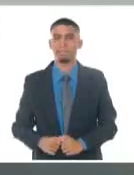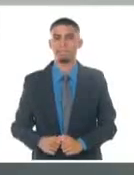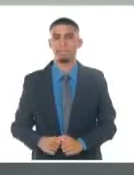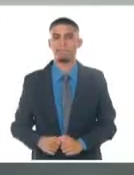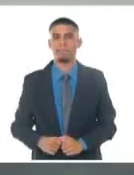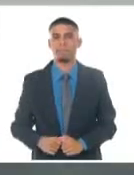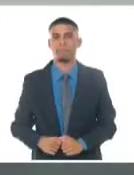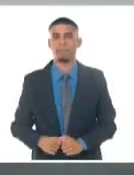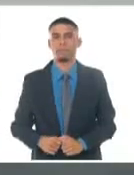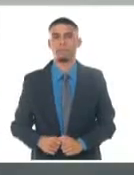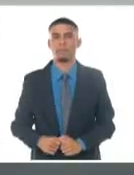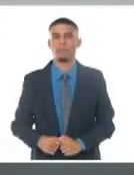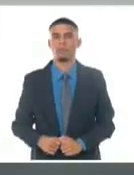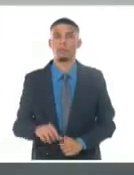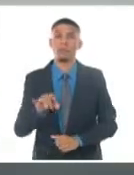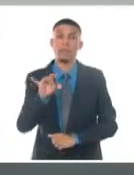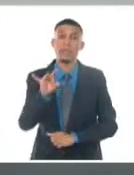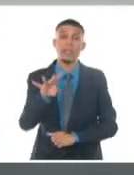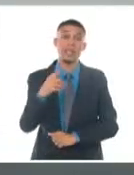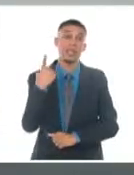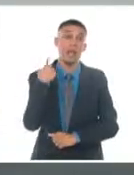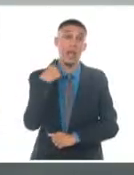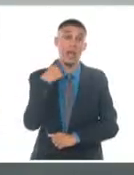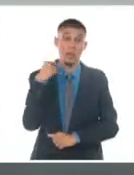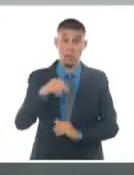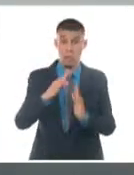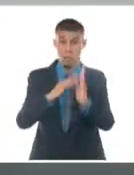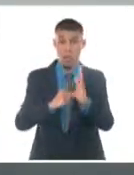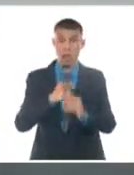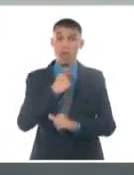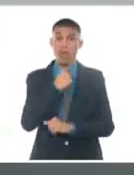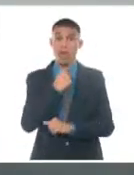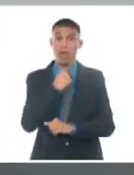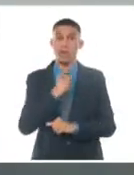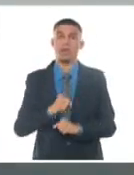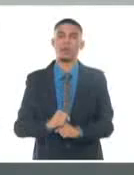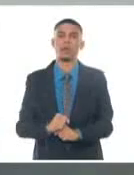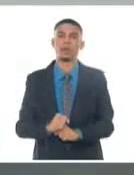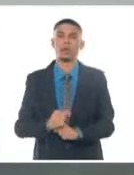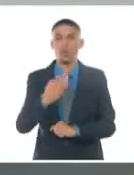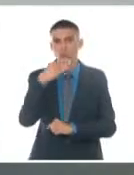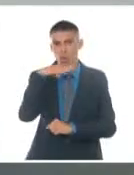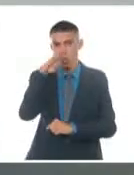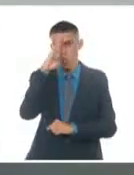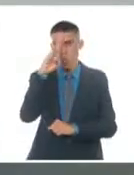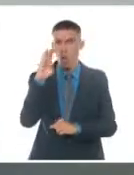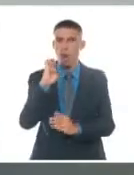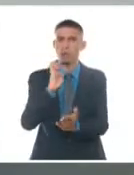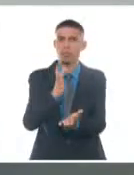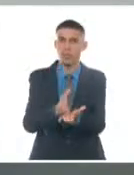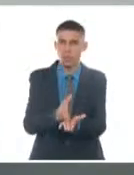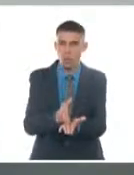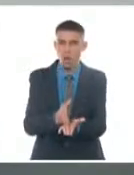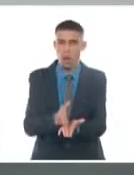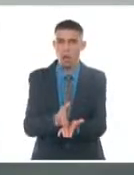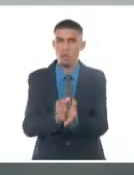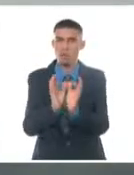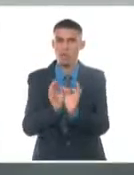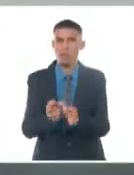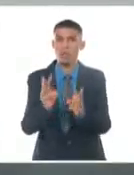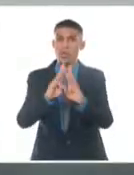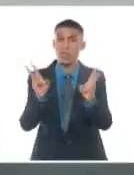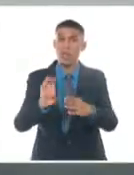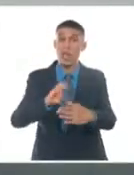y Dagné. Y 15 años celebra este mes de enero el portal Cuba Educa. La gala homenaje a esta multiplataforma educativa gestionada por la